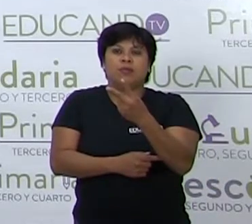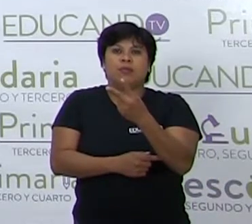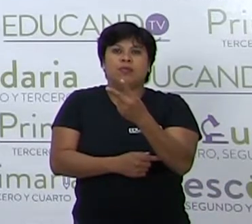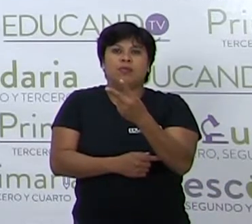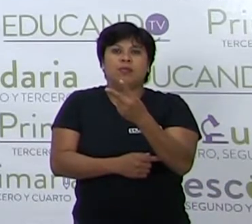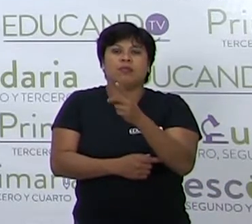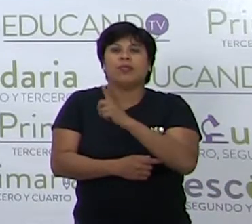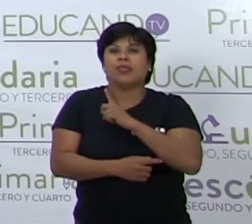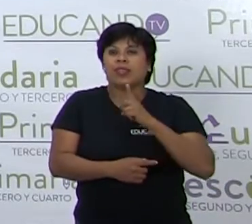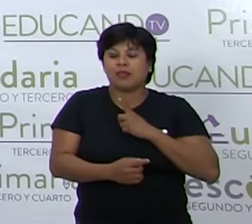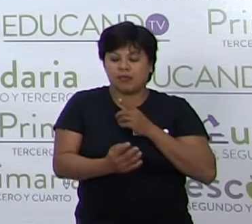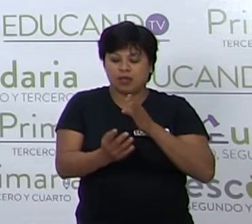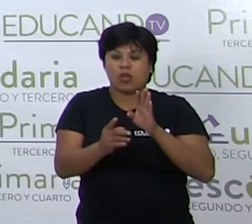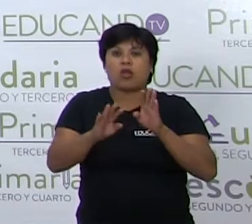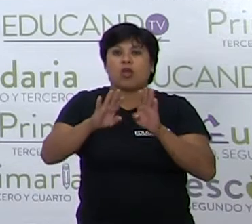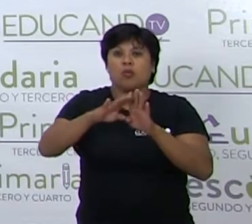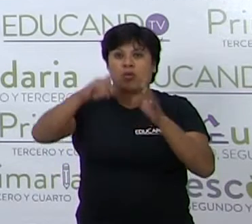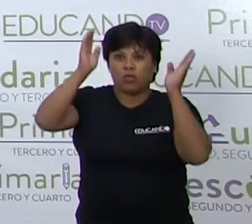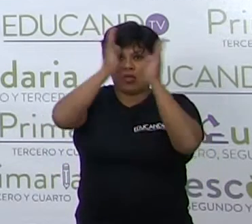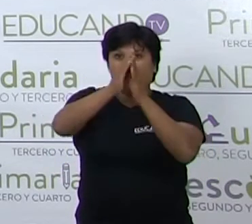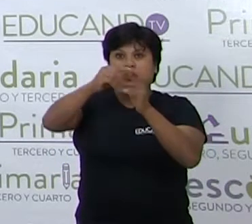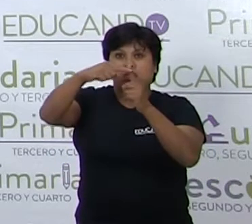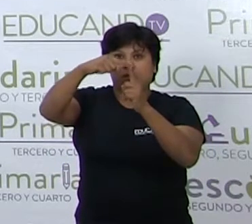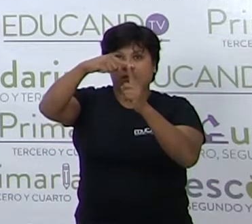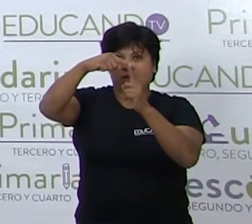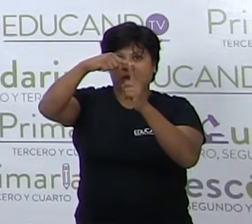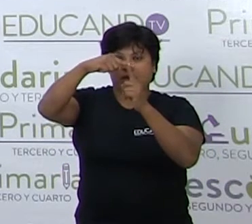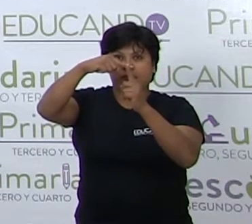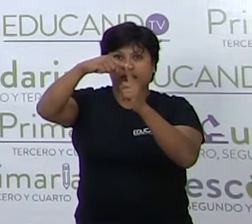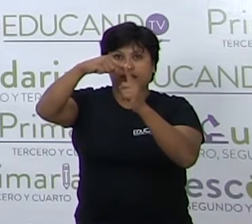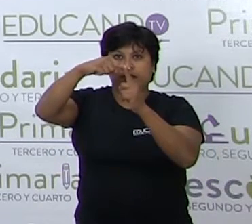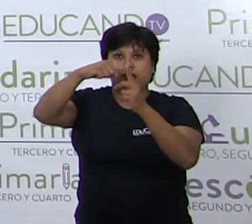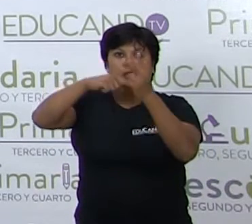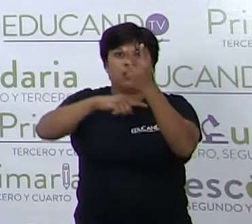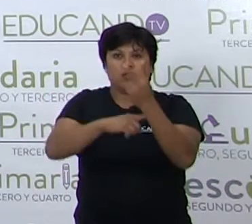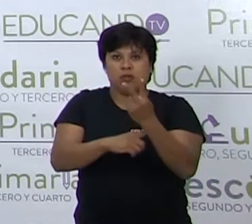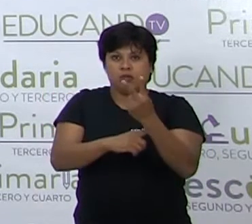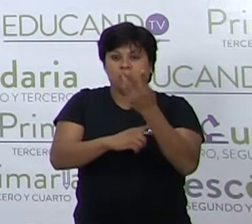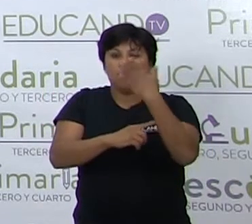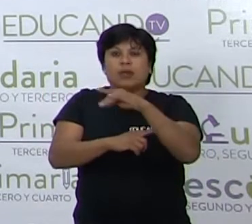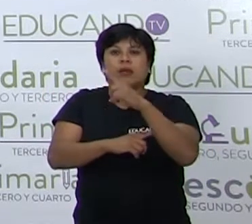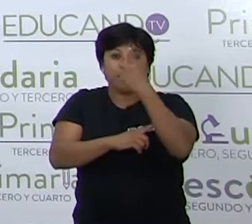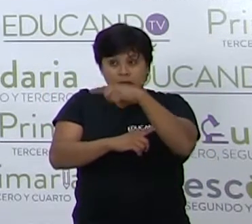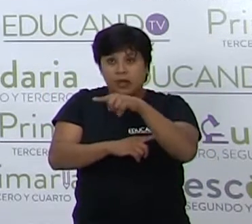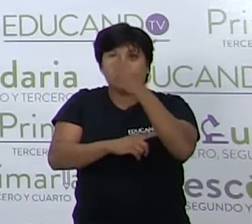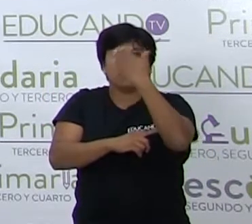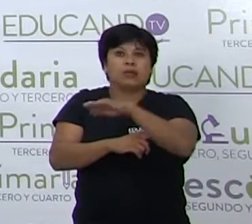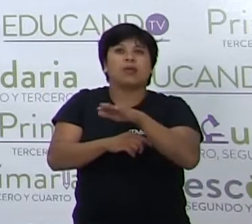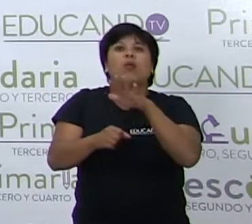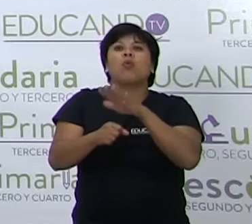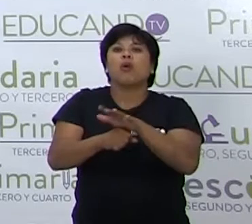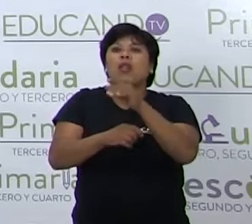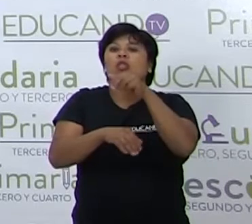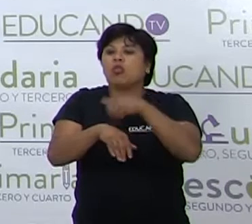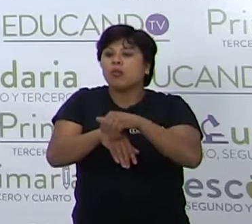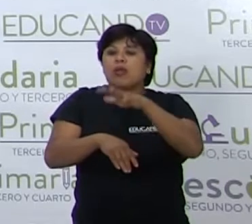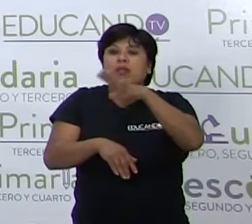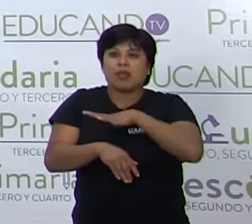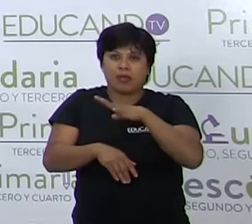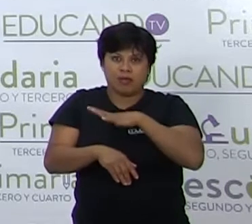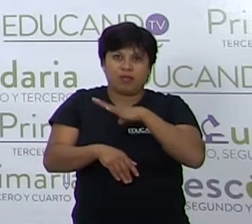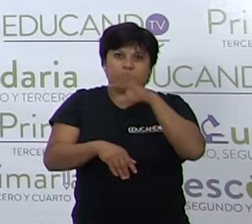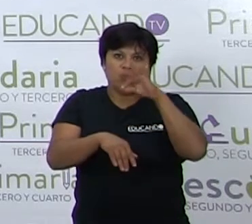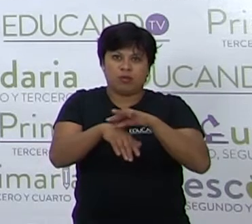Tendríamos que dividirlo entre dos partes para saber qué número toca aquí,